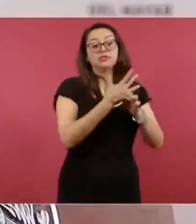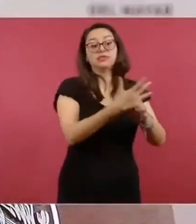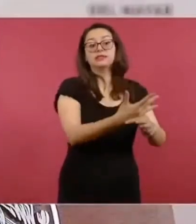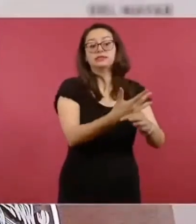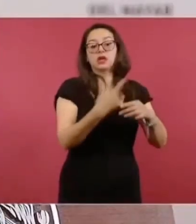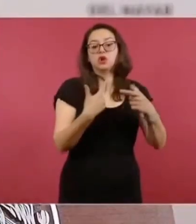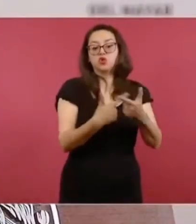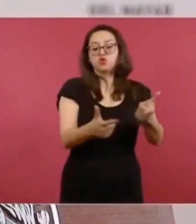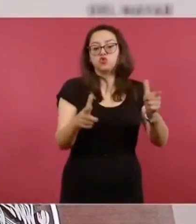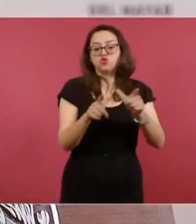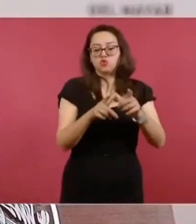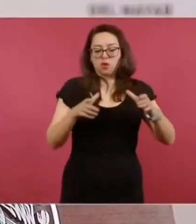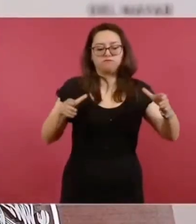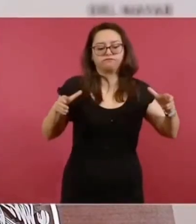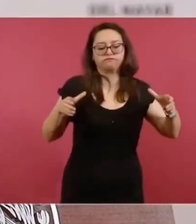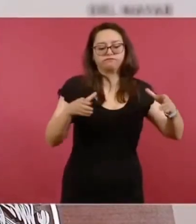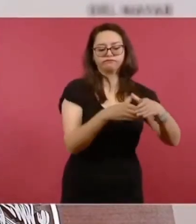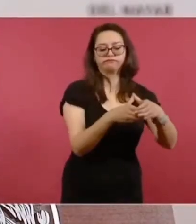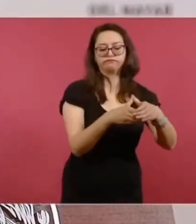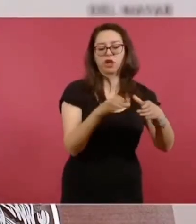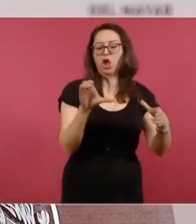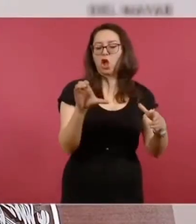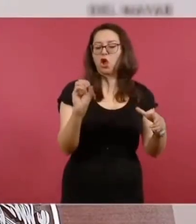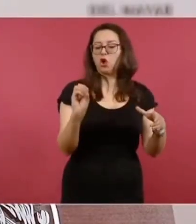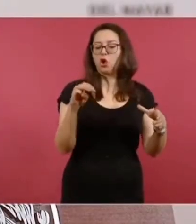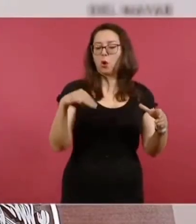que surgió